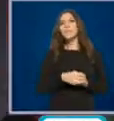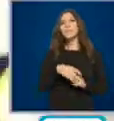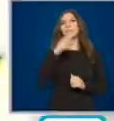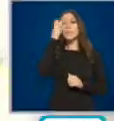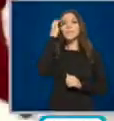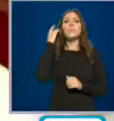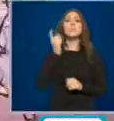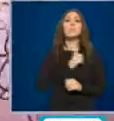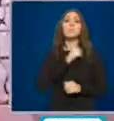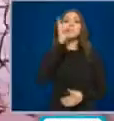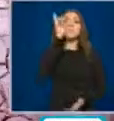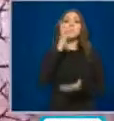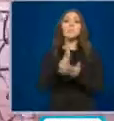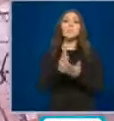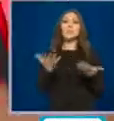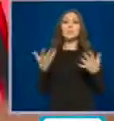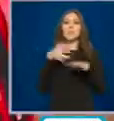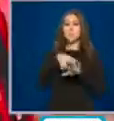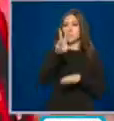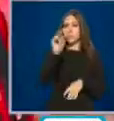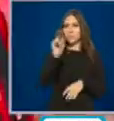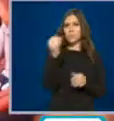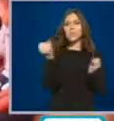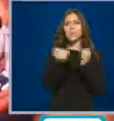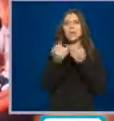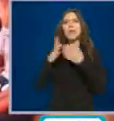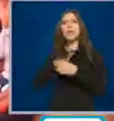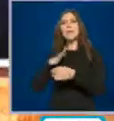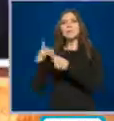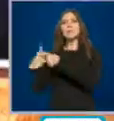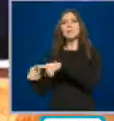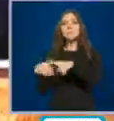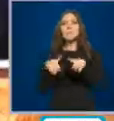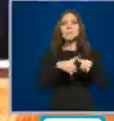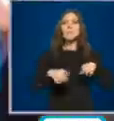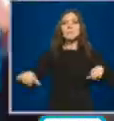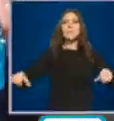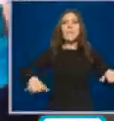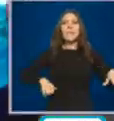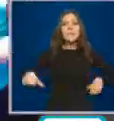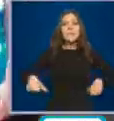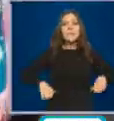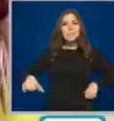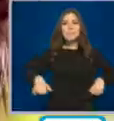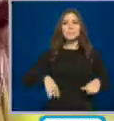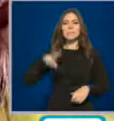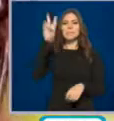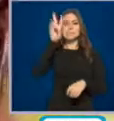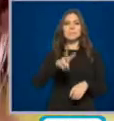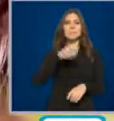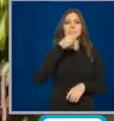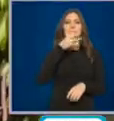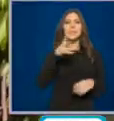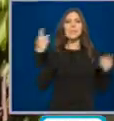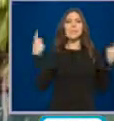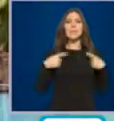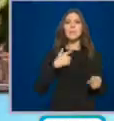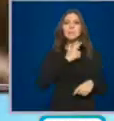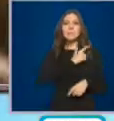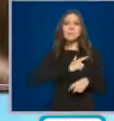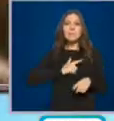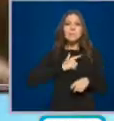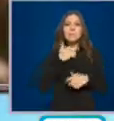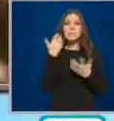la inclusión, como bien lo mencionas, sino también actividades que son sumamente atractivas para estas personas, porque